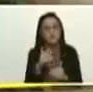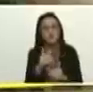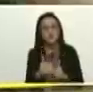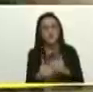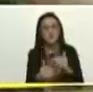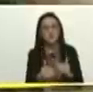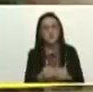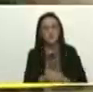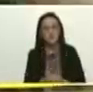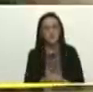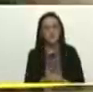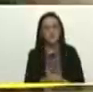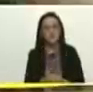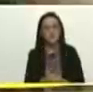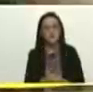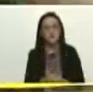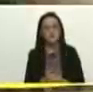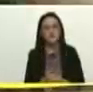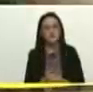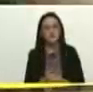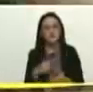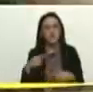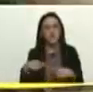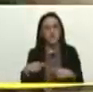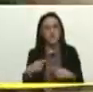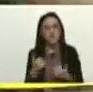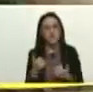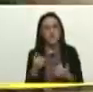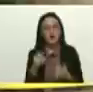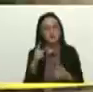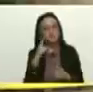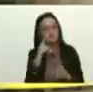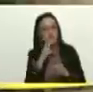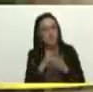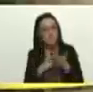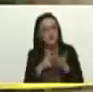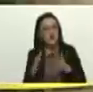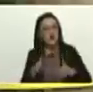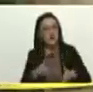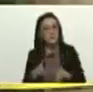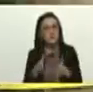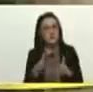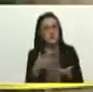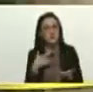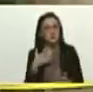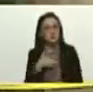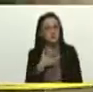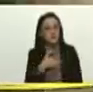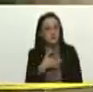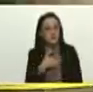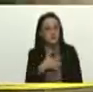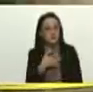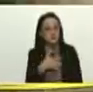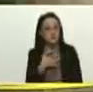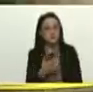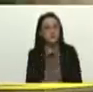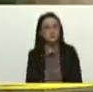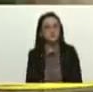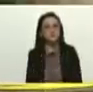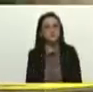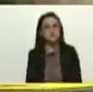todos los días tejer una parte del camino. Y yo siento que